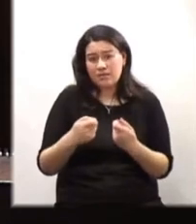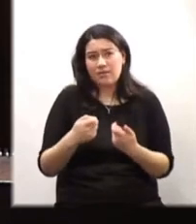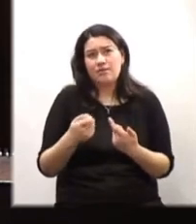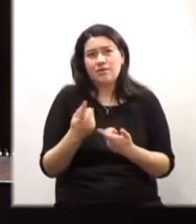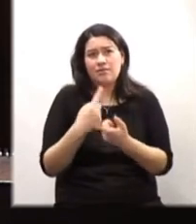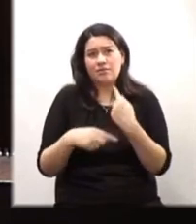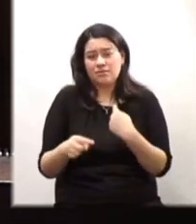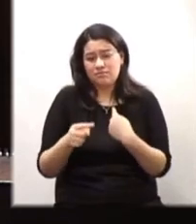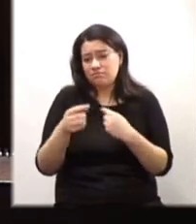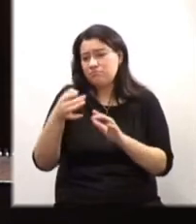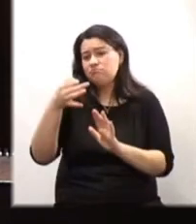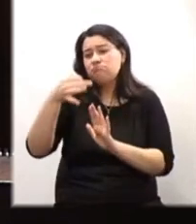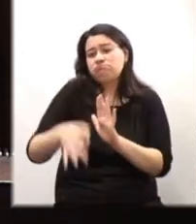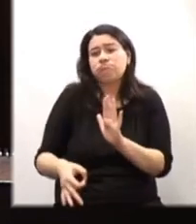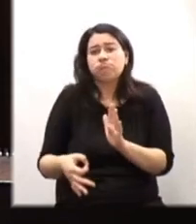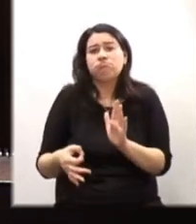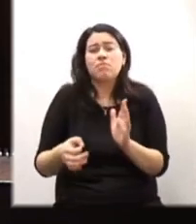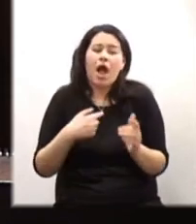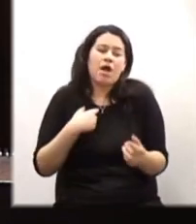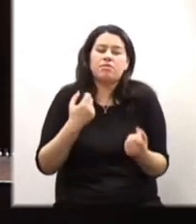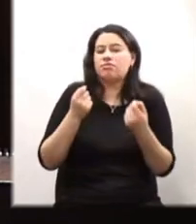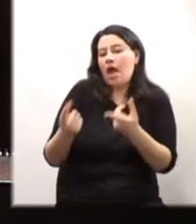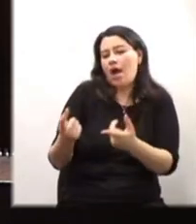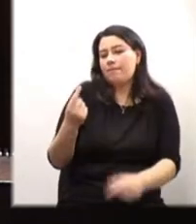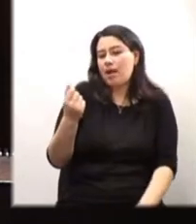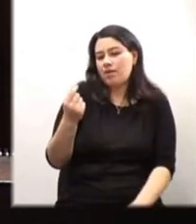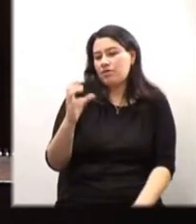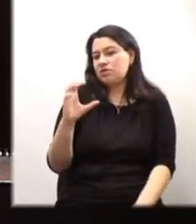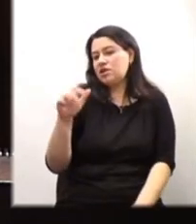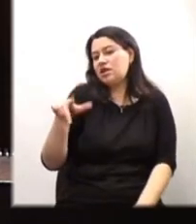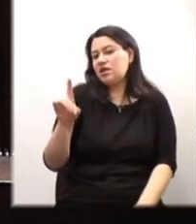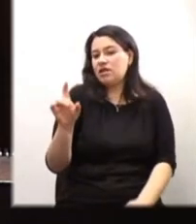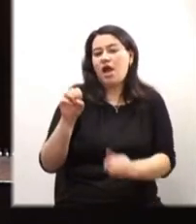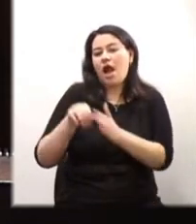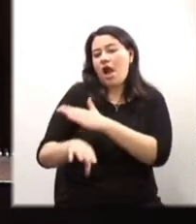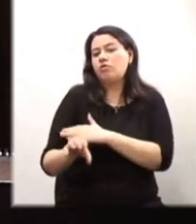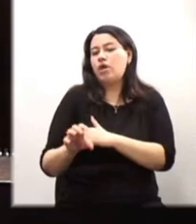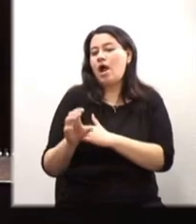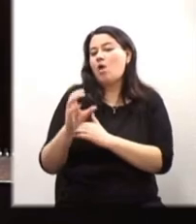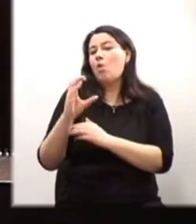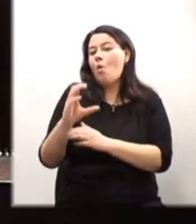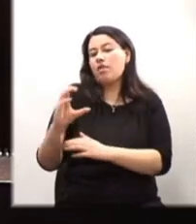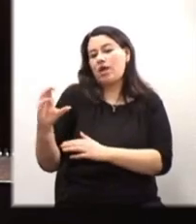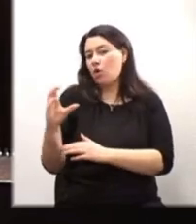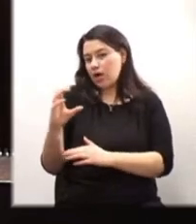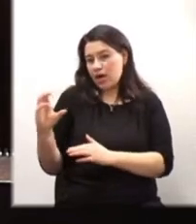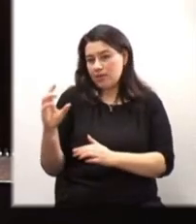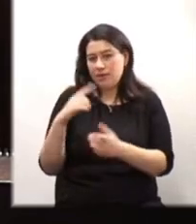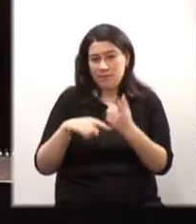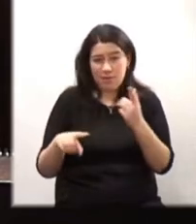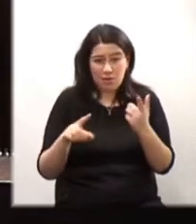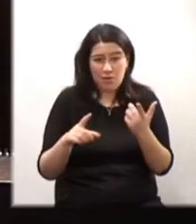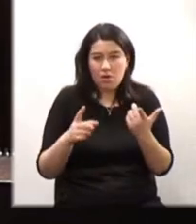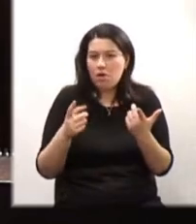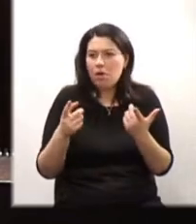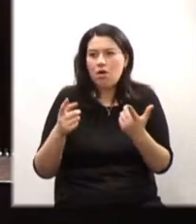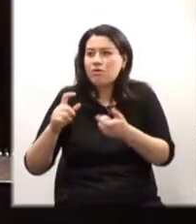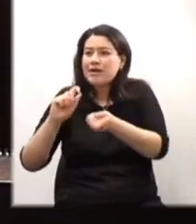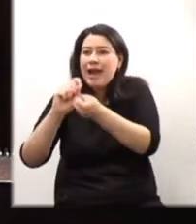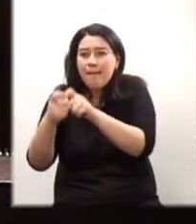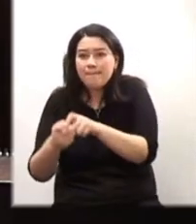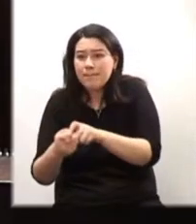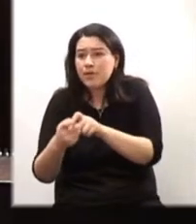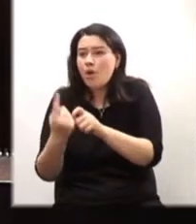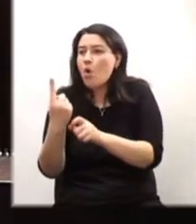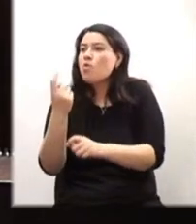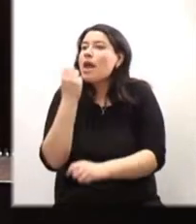entonces la ejecución es que le dimos la plata a la CND y está en una cuenta corriente de la CND, pero eso no implicó un ladrillo, no implicó una